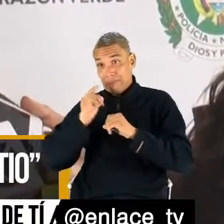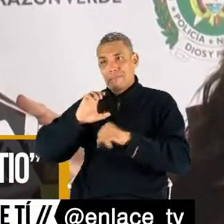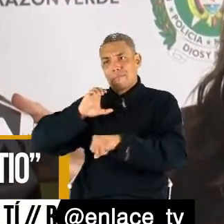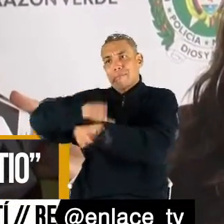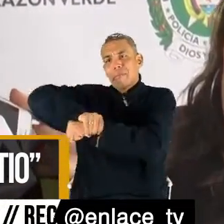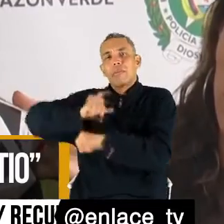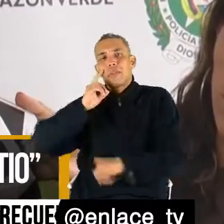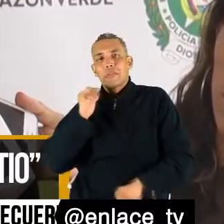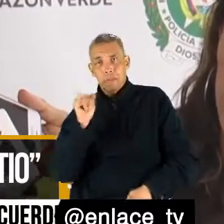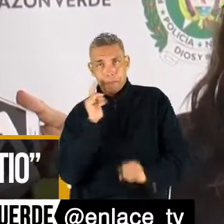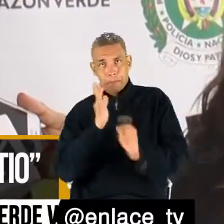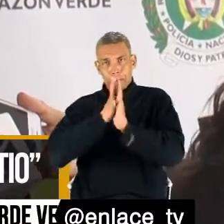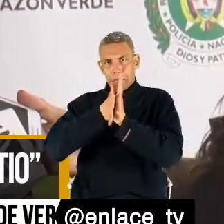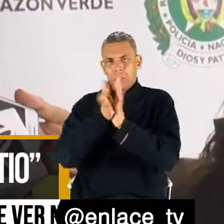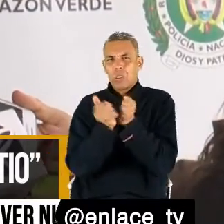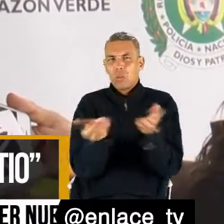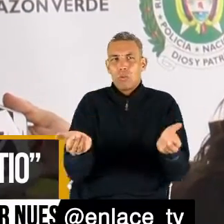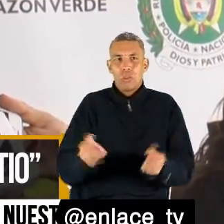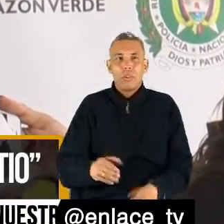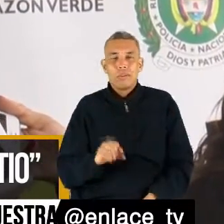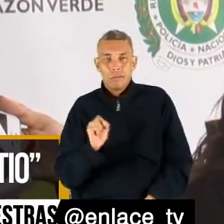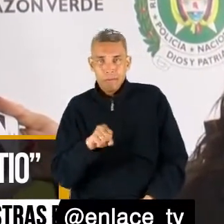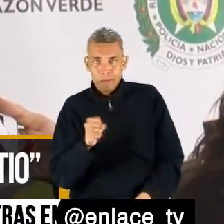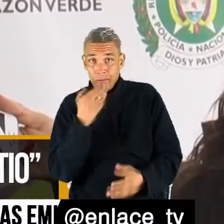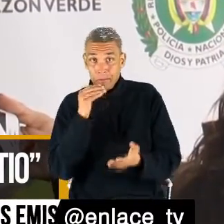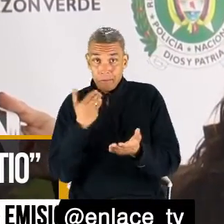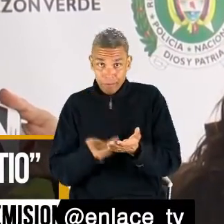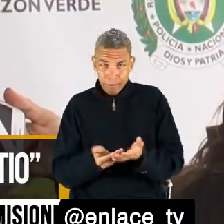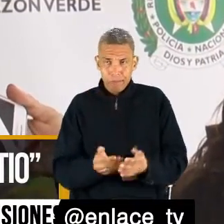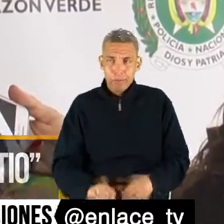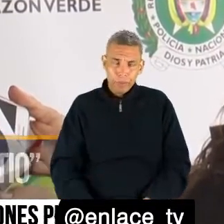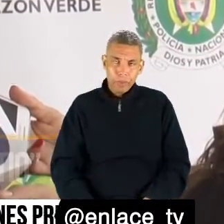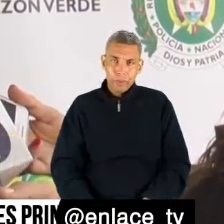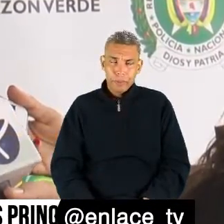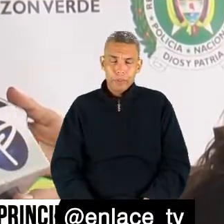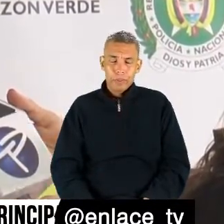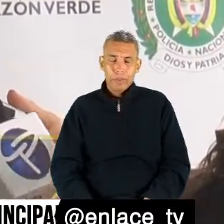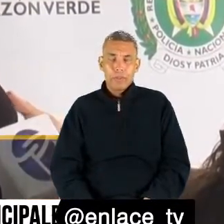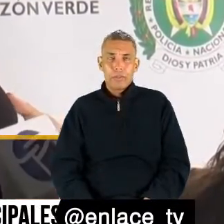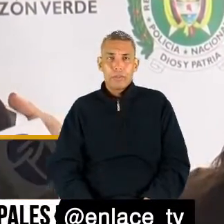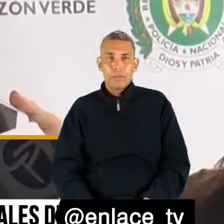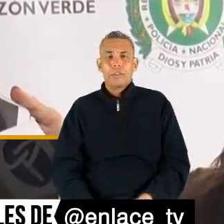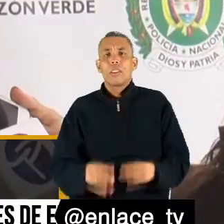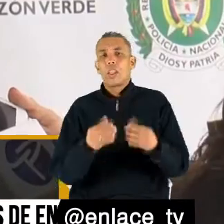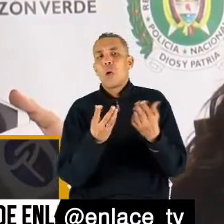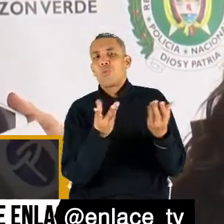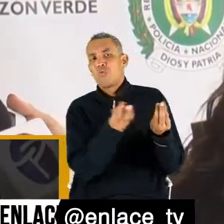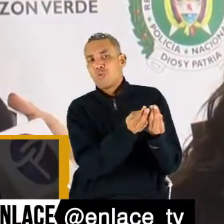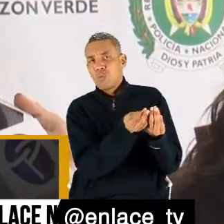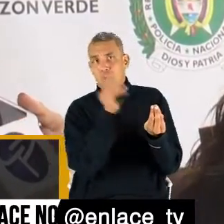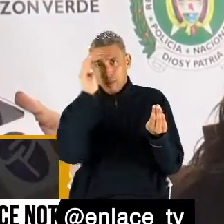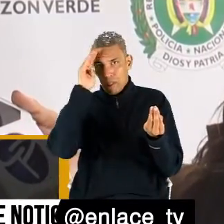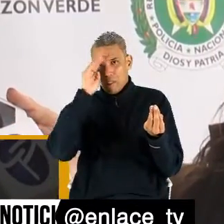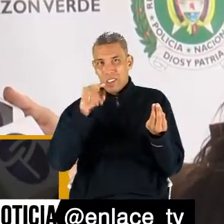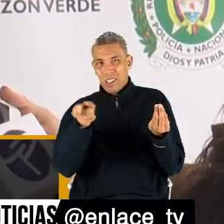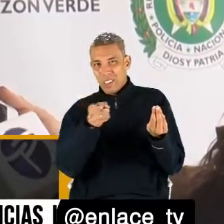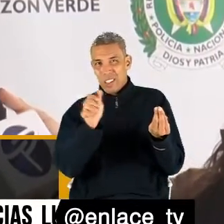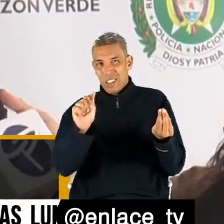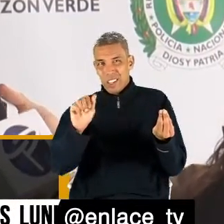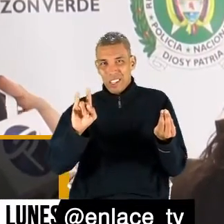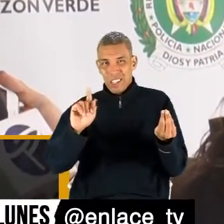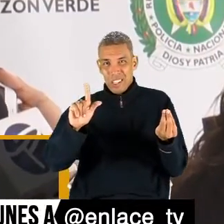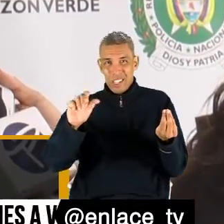una oportuna información recibida por nuestro personal del grupo Gaula, antisecuestros de la Policía